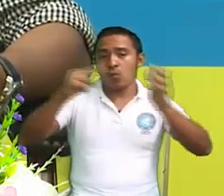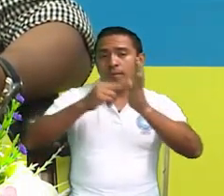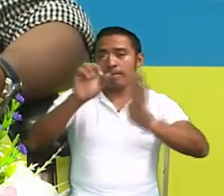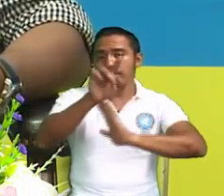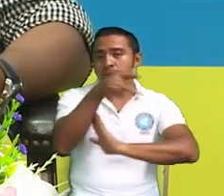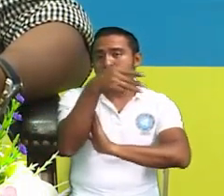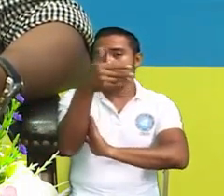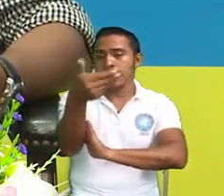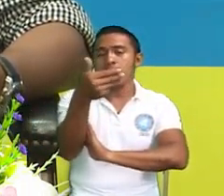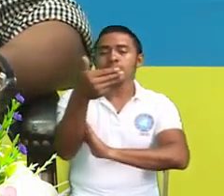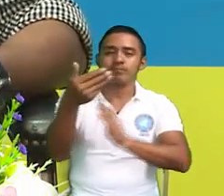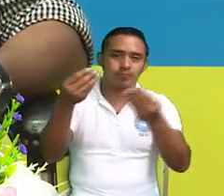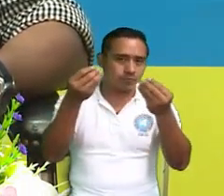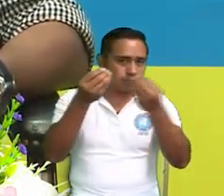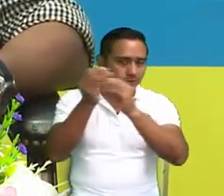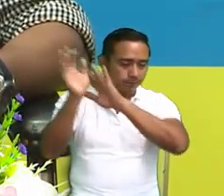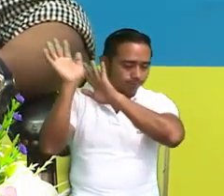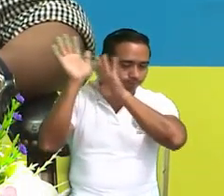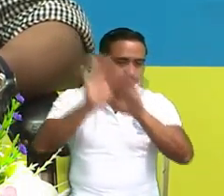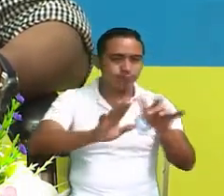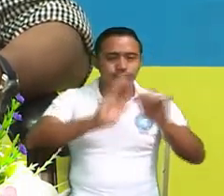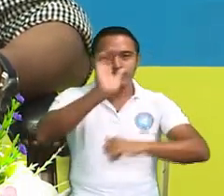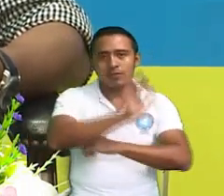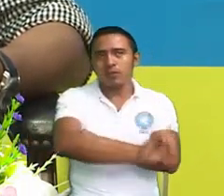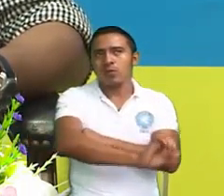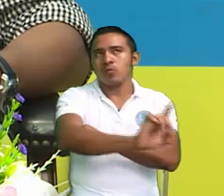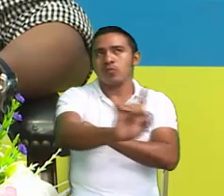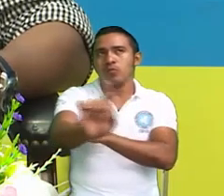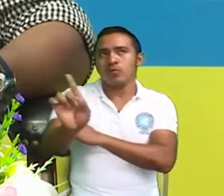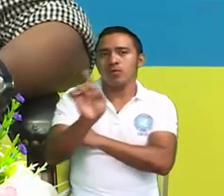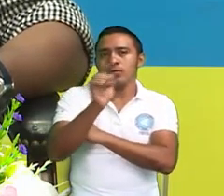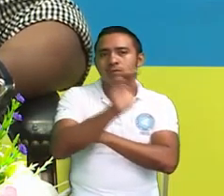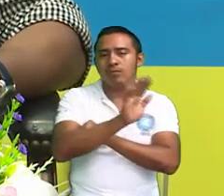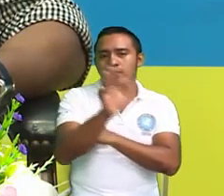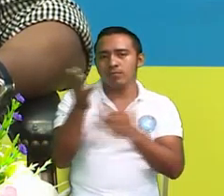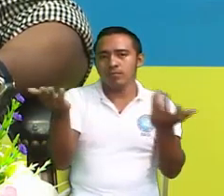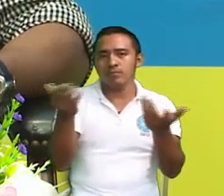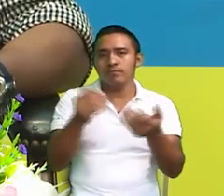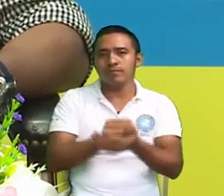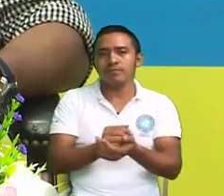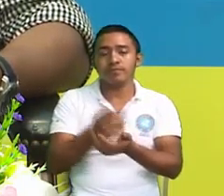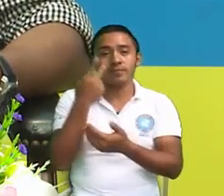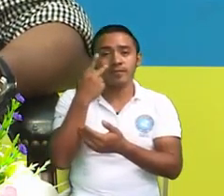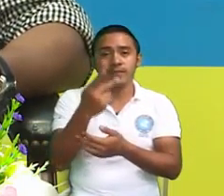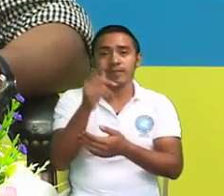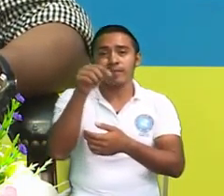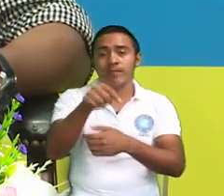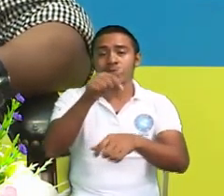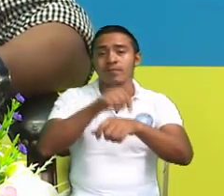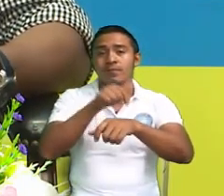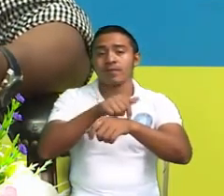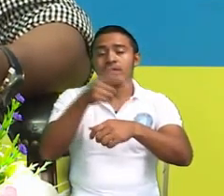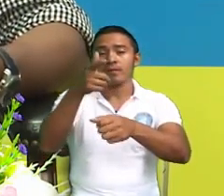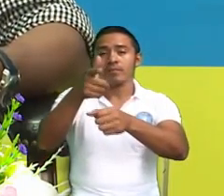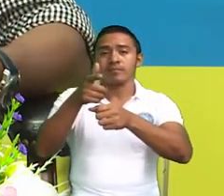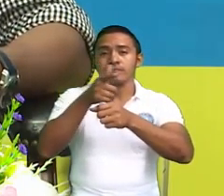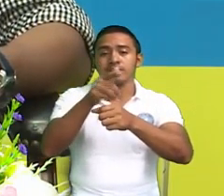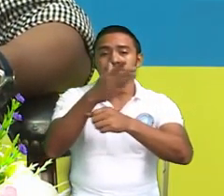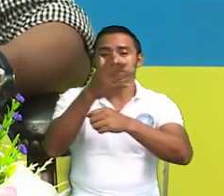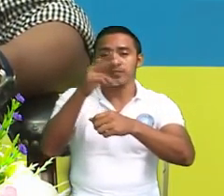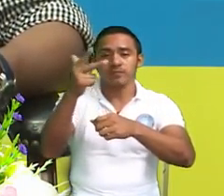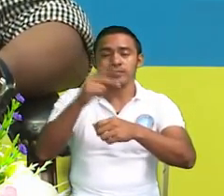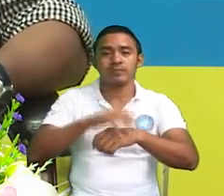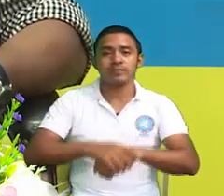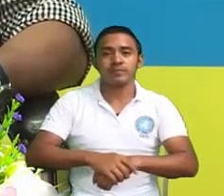que muchas bendiciones para cada uno de los que nos están viendo en este momento a través de la frecuencia del canal